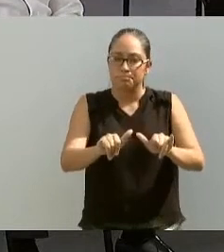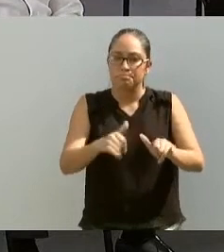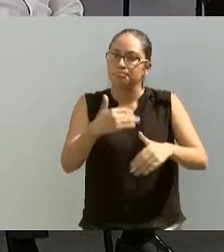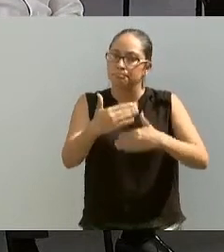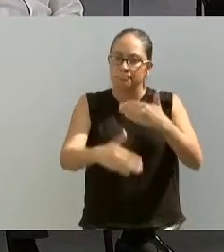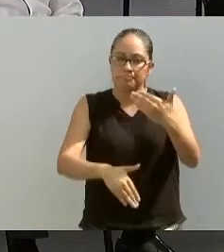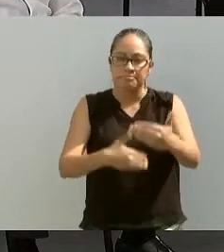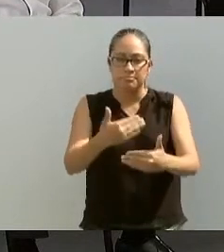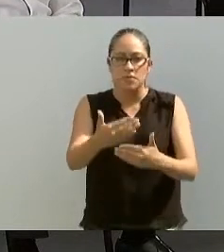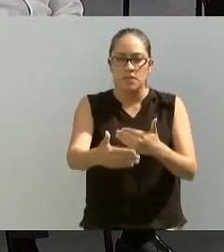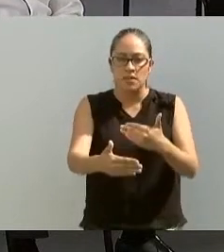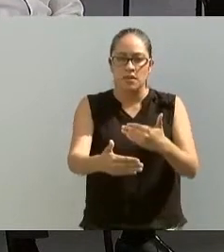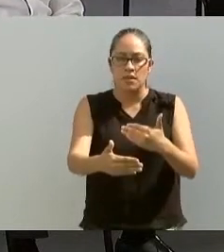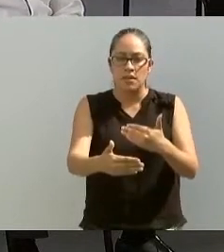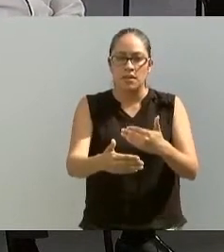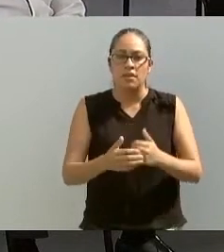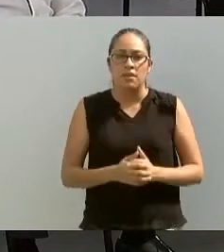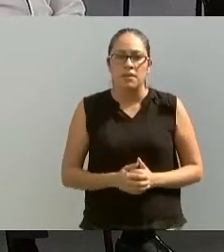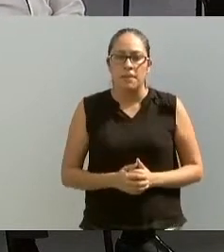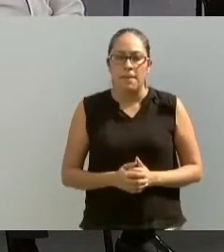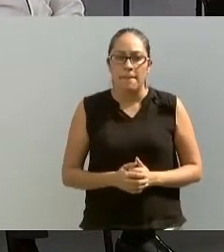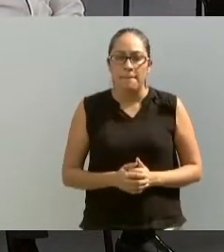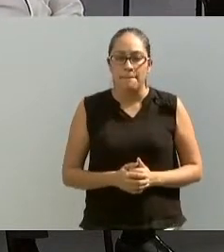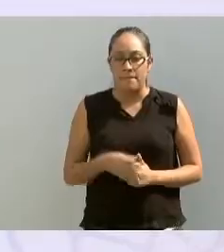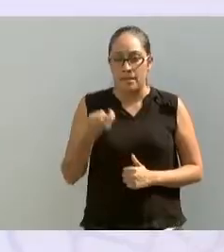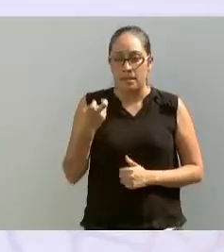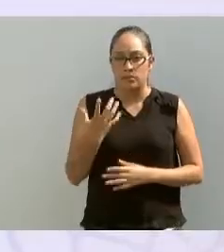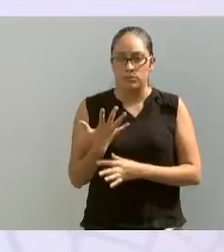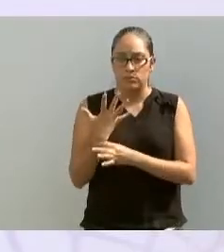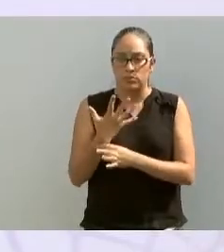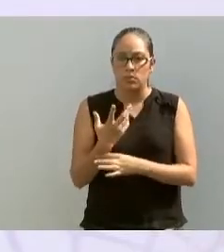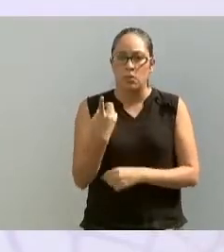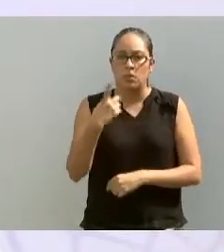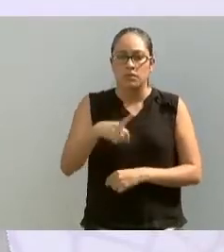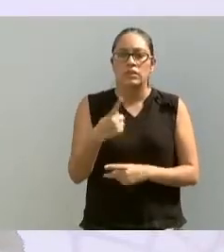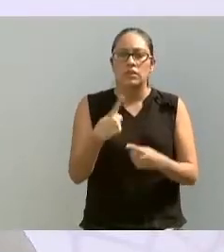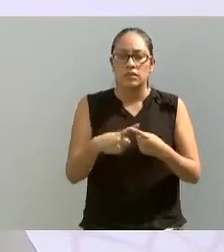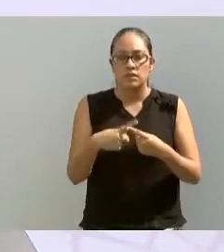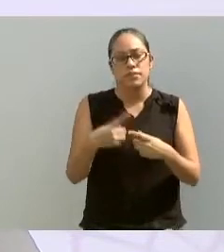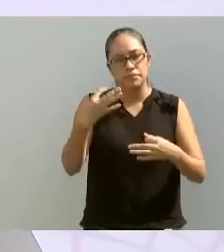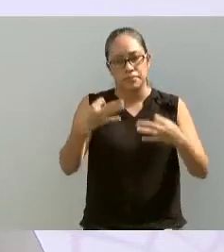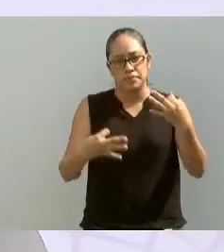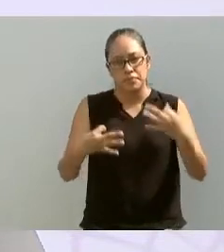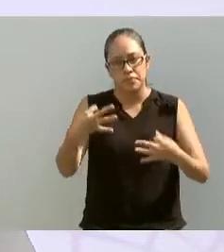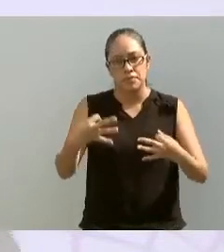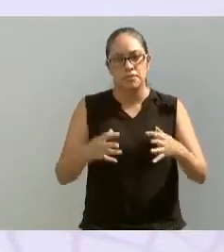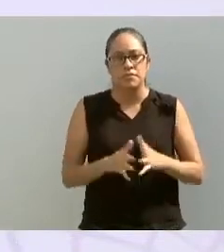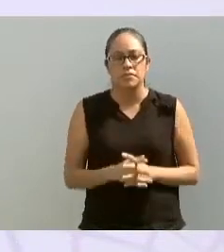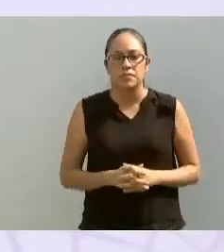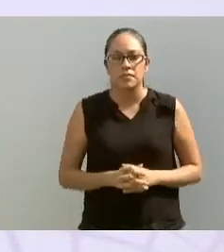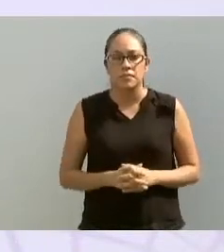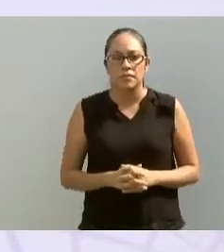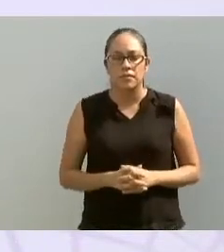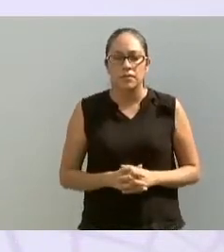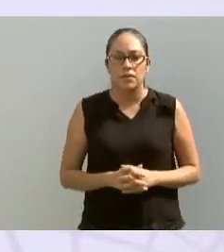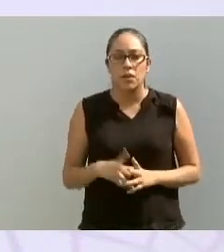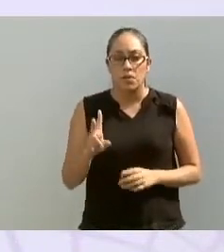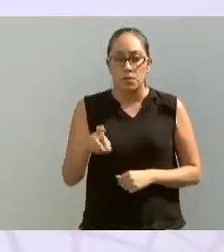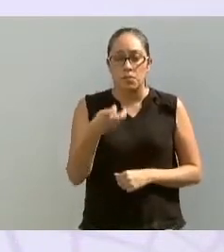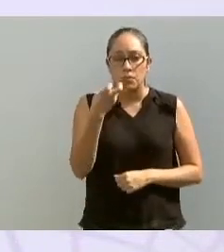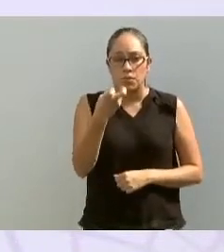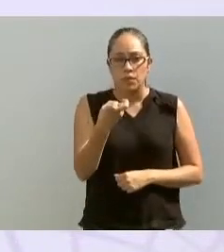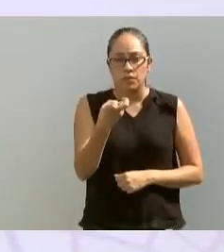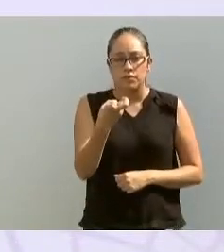les han impuesto los jueces. Por eso va a ayudar mucho el